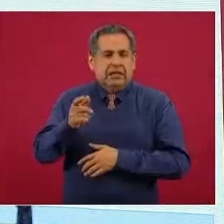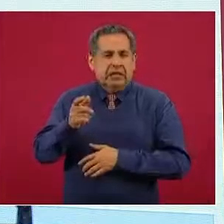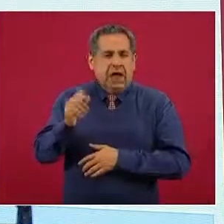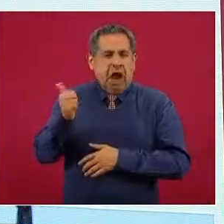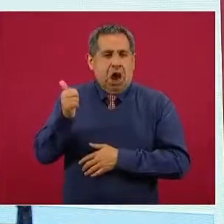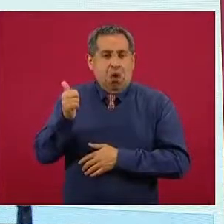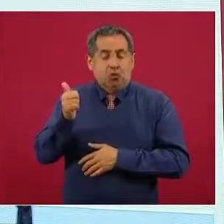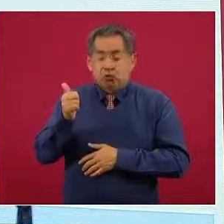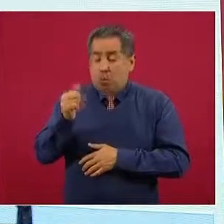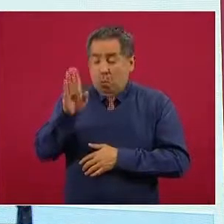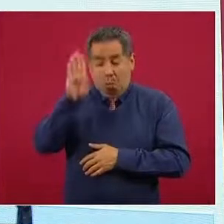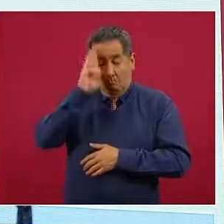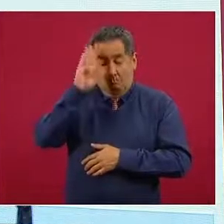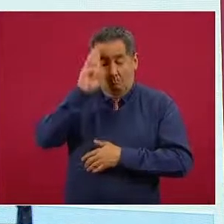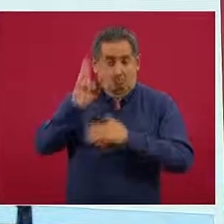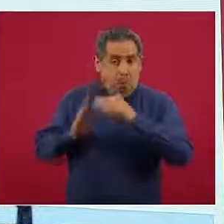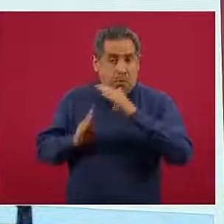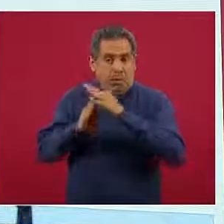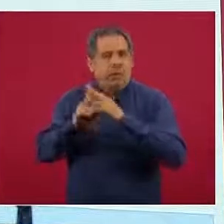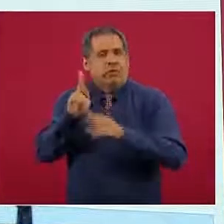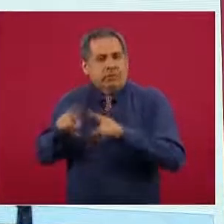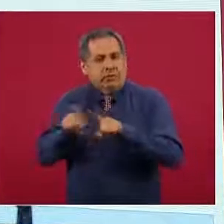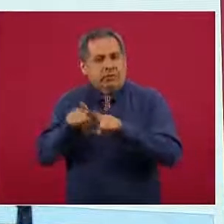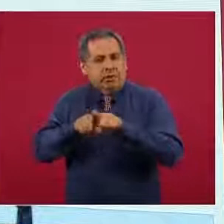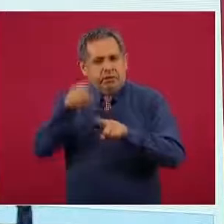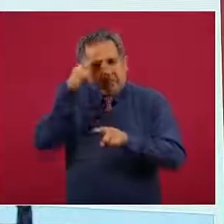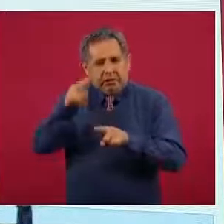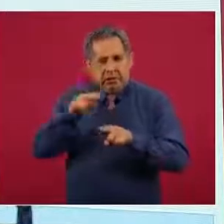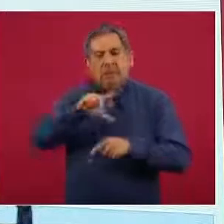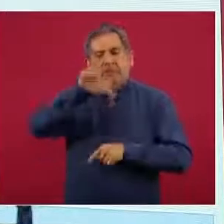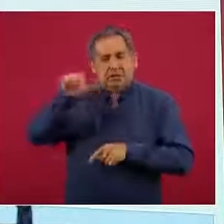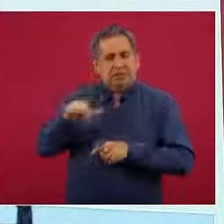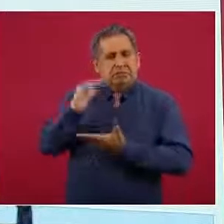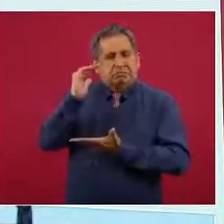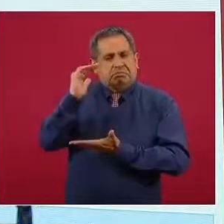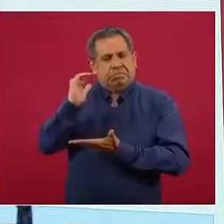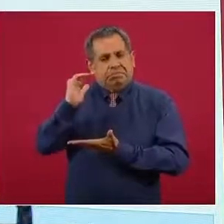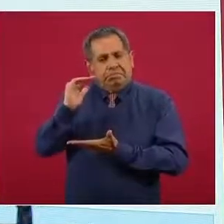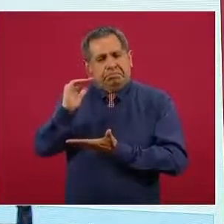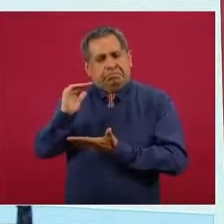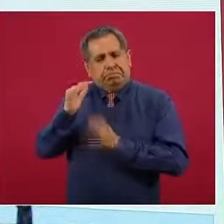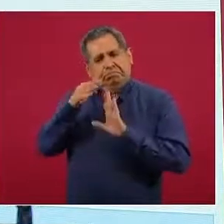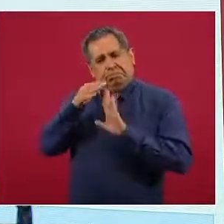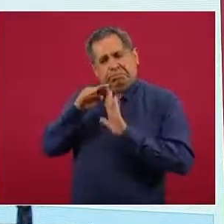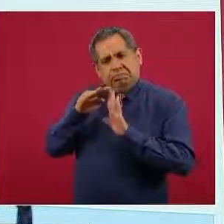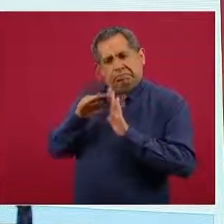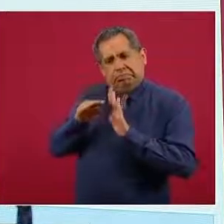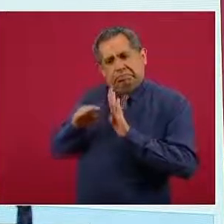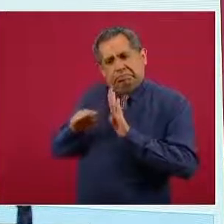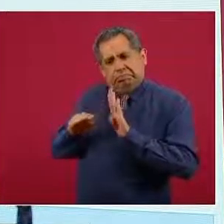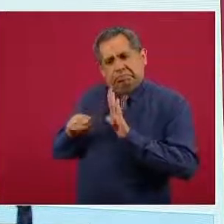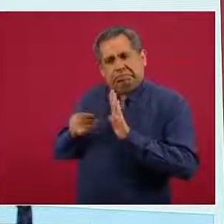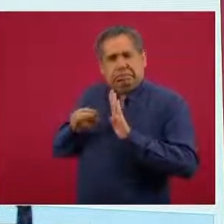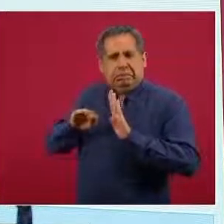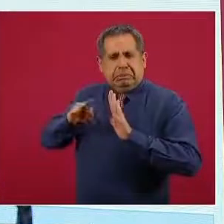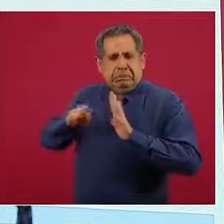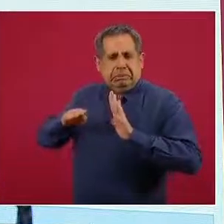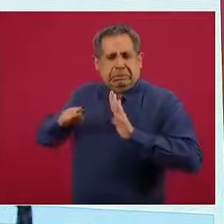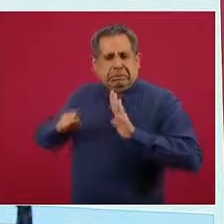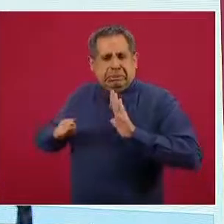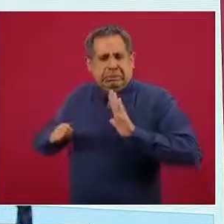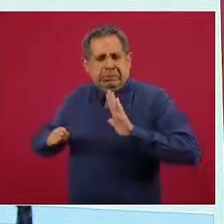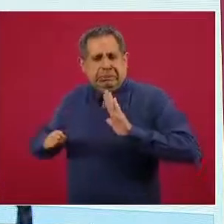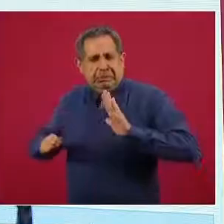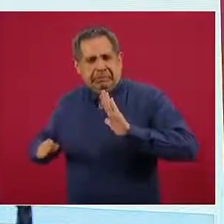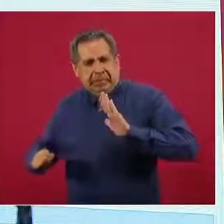de agosto, como le ocurrió a México, y después este descenso que hasta el momento se ha mantenido, con algunas fluctuaciones en el